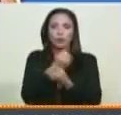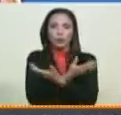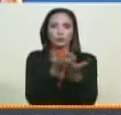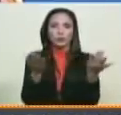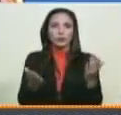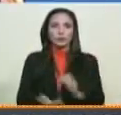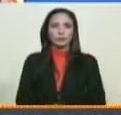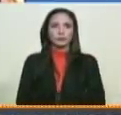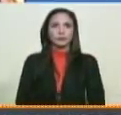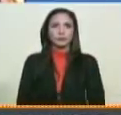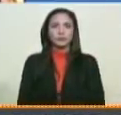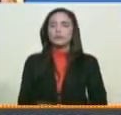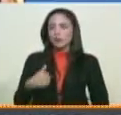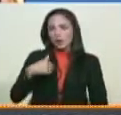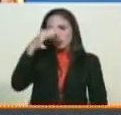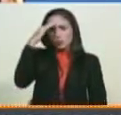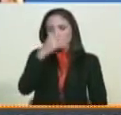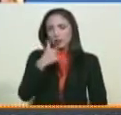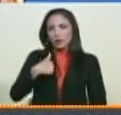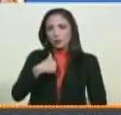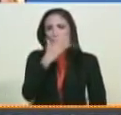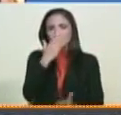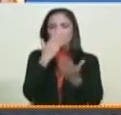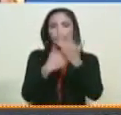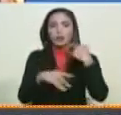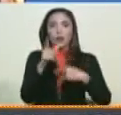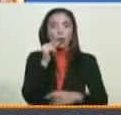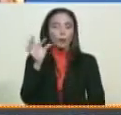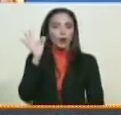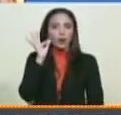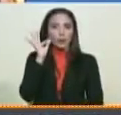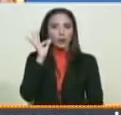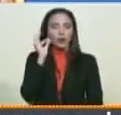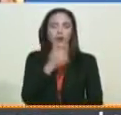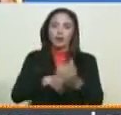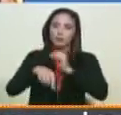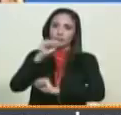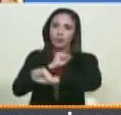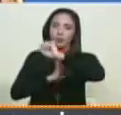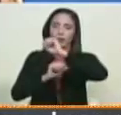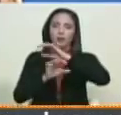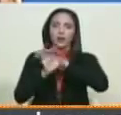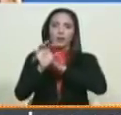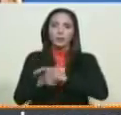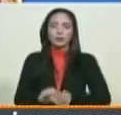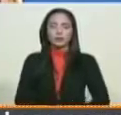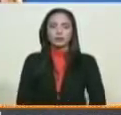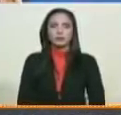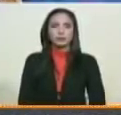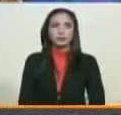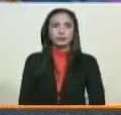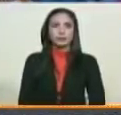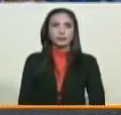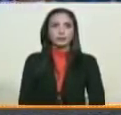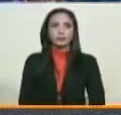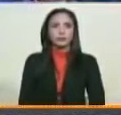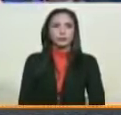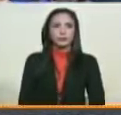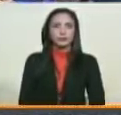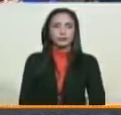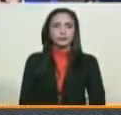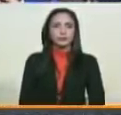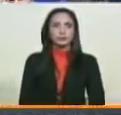palabras, porque sé que estoy frente a los hombres y mujeres que están al frente de la defensa de nuestro país. Sé que